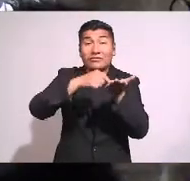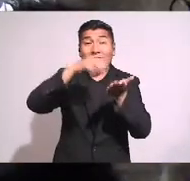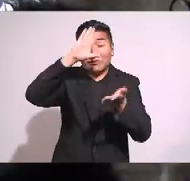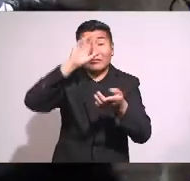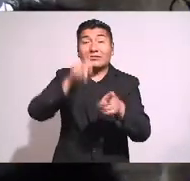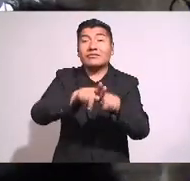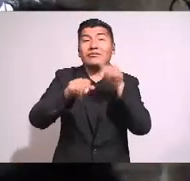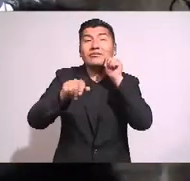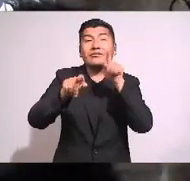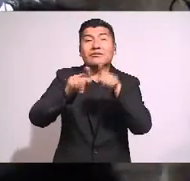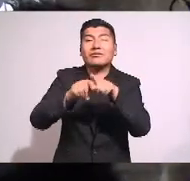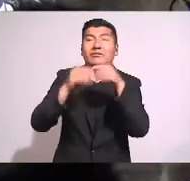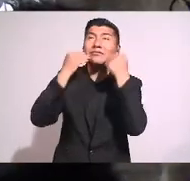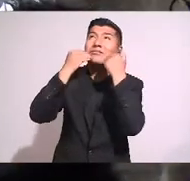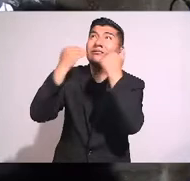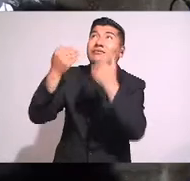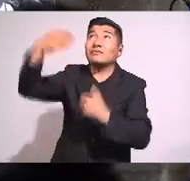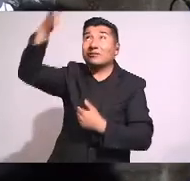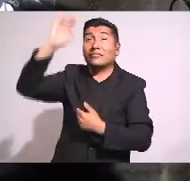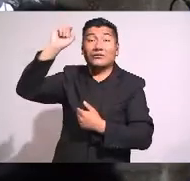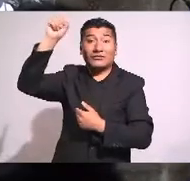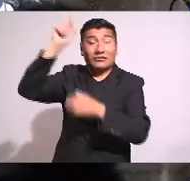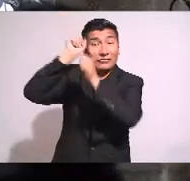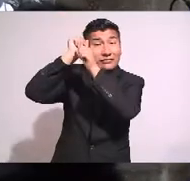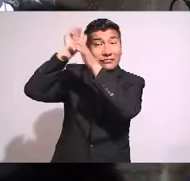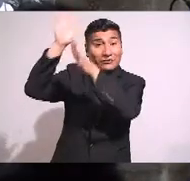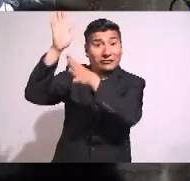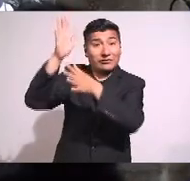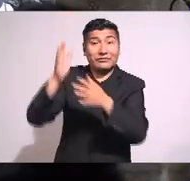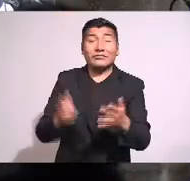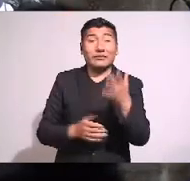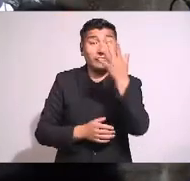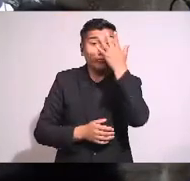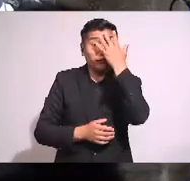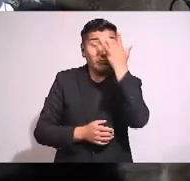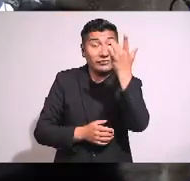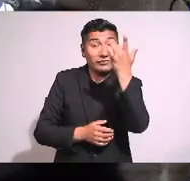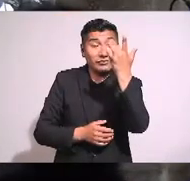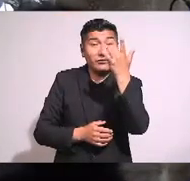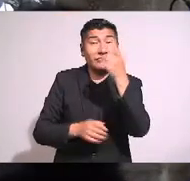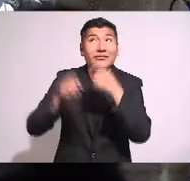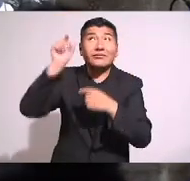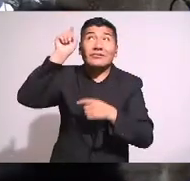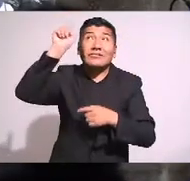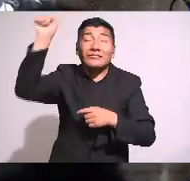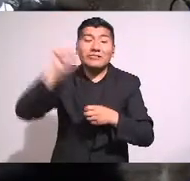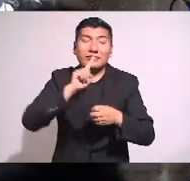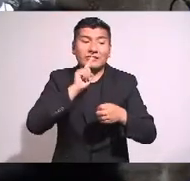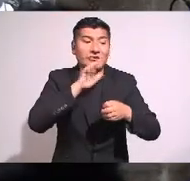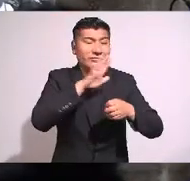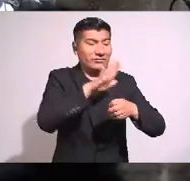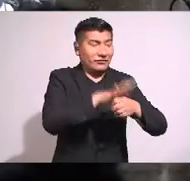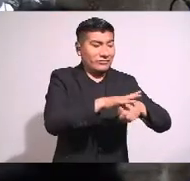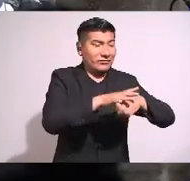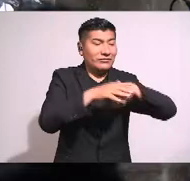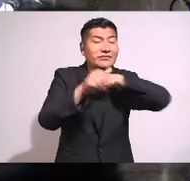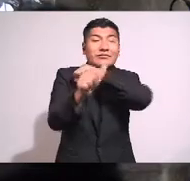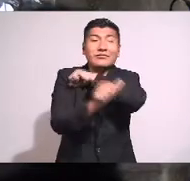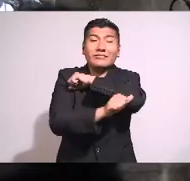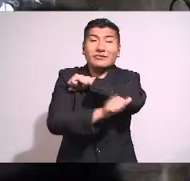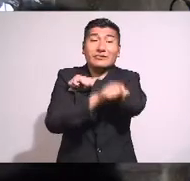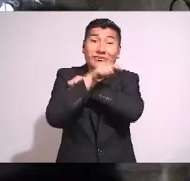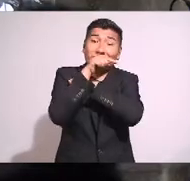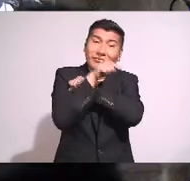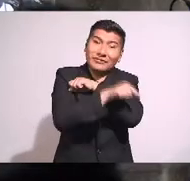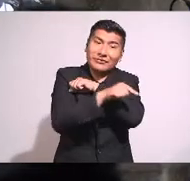demos gracias a Dios Padre, porque ha prometido a nuestro padre Abraham,